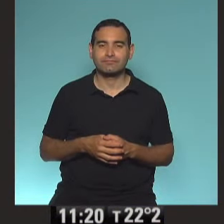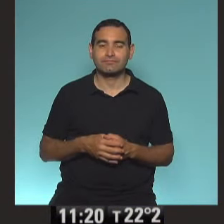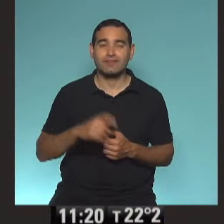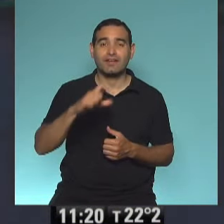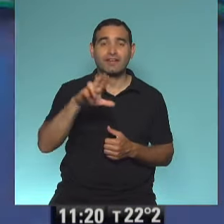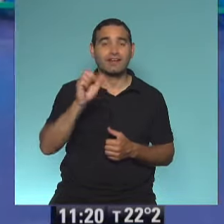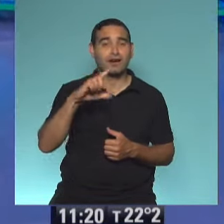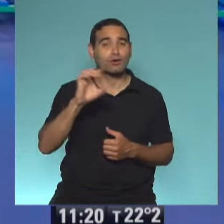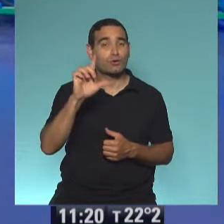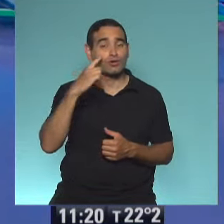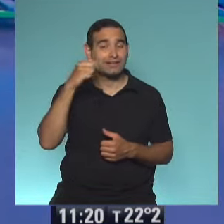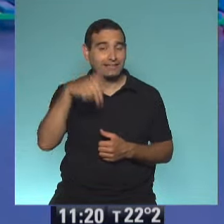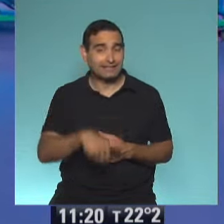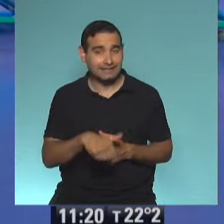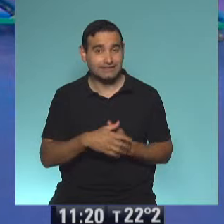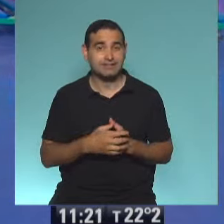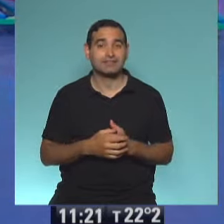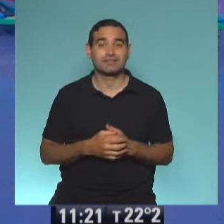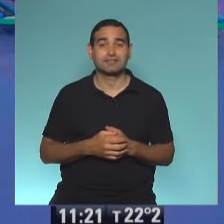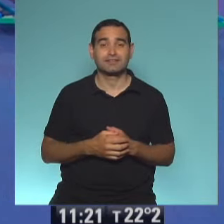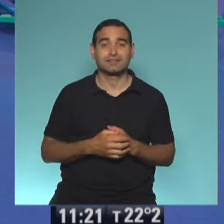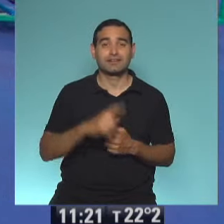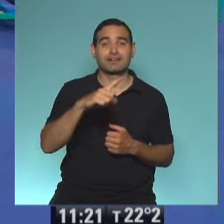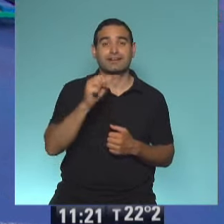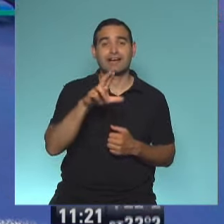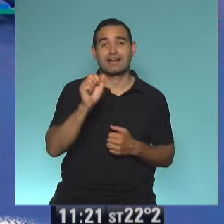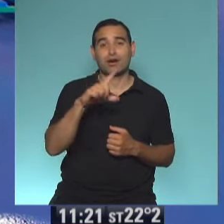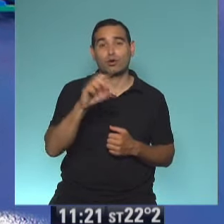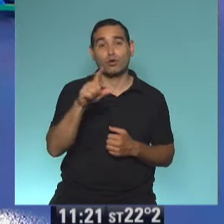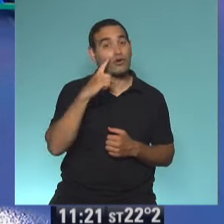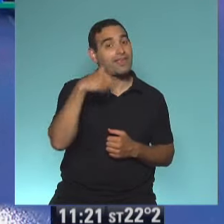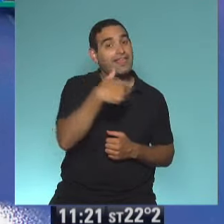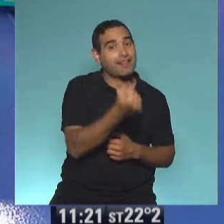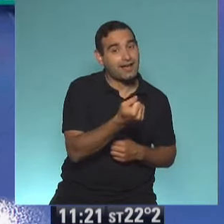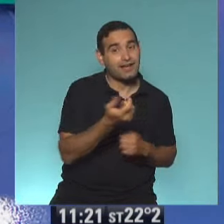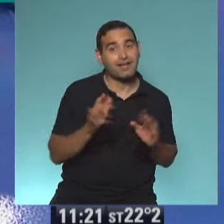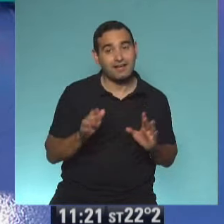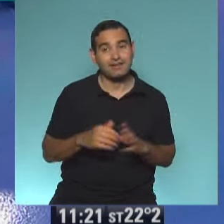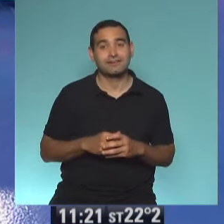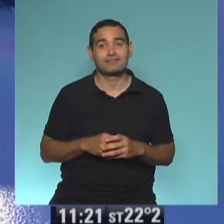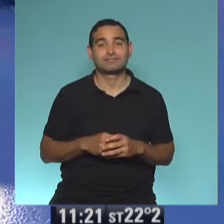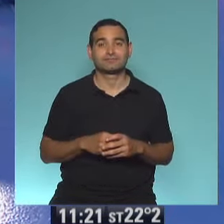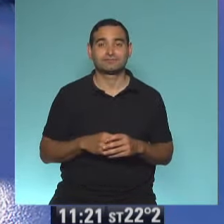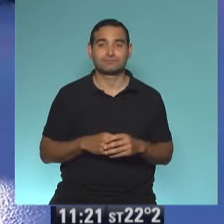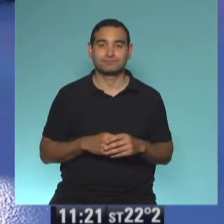Caracolín. Me gusta. Caracolín. O caracolina. Tipo Carolina, pero es un caracol. Carolina